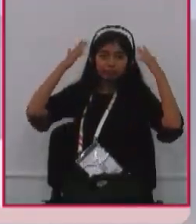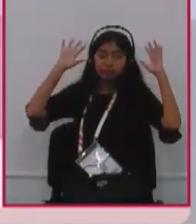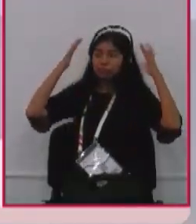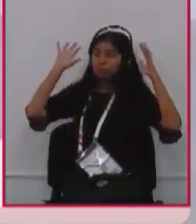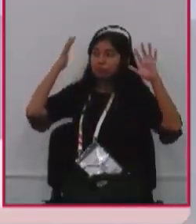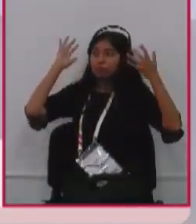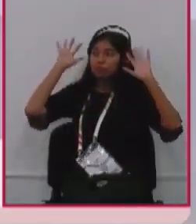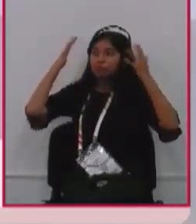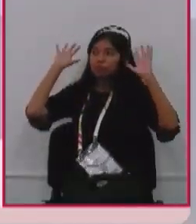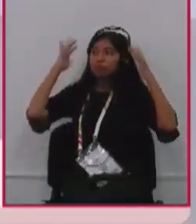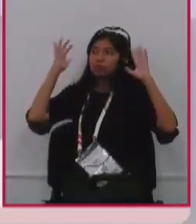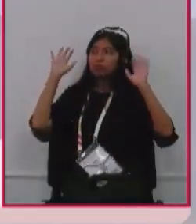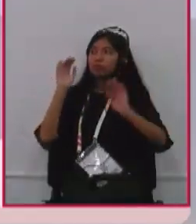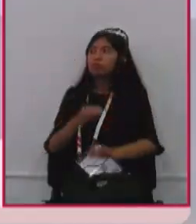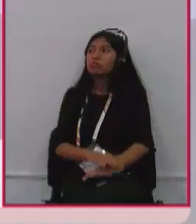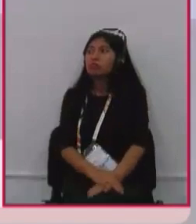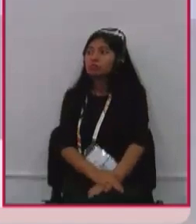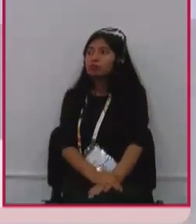Gracias.